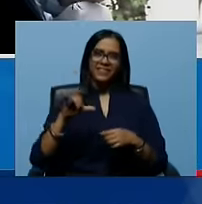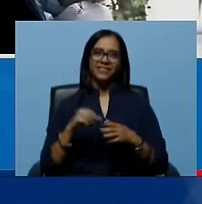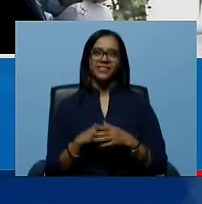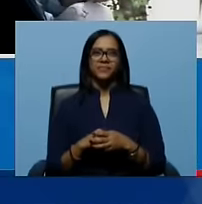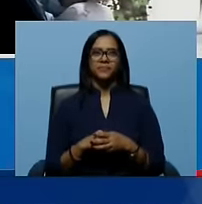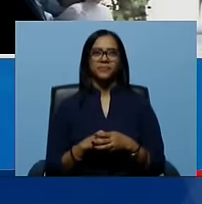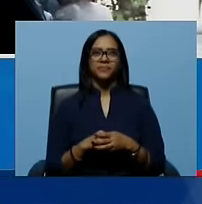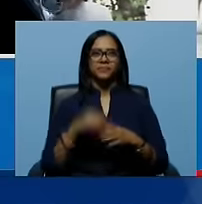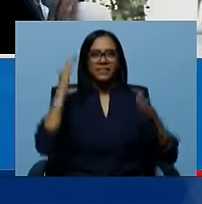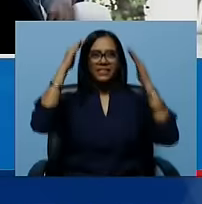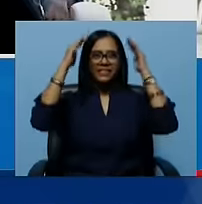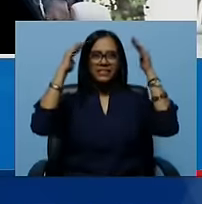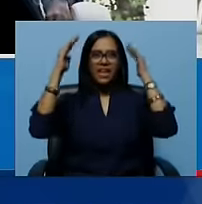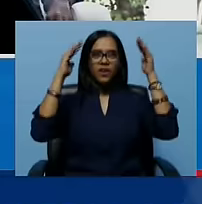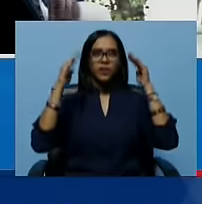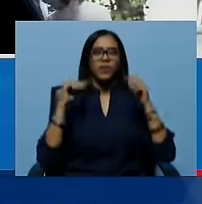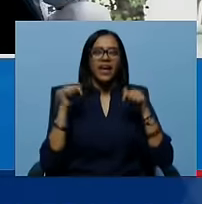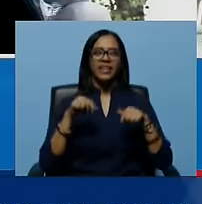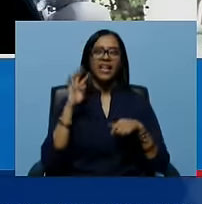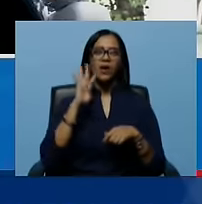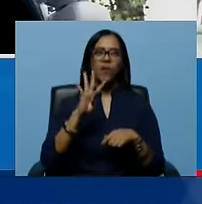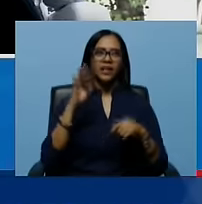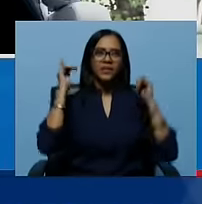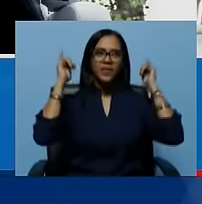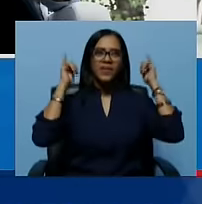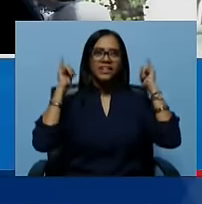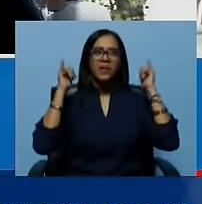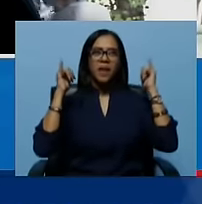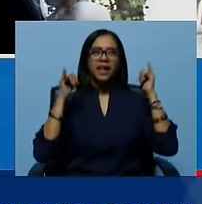Saludos desde acá. Este es el cuarto festival.